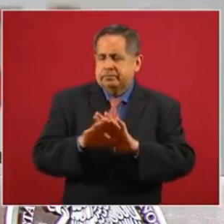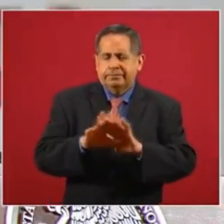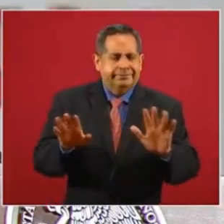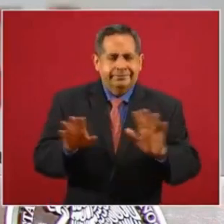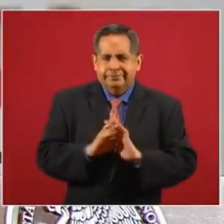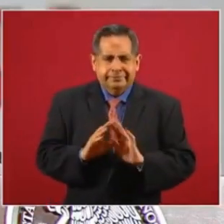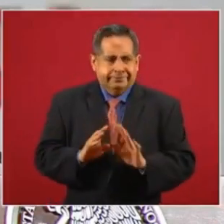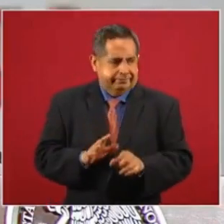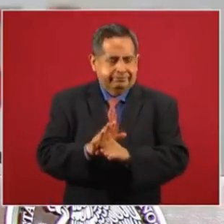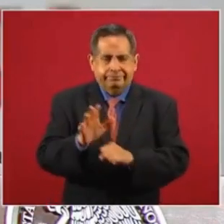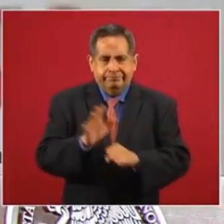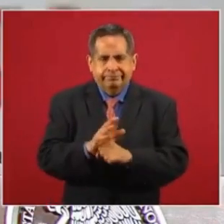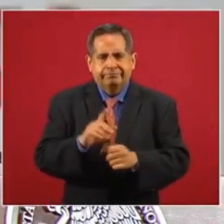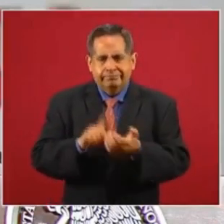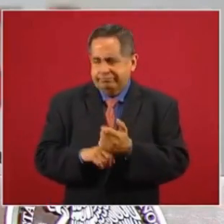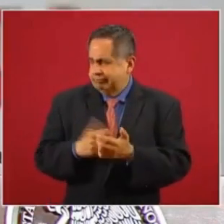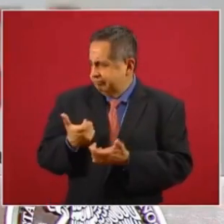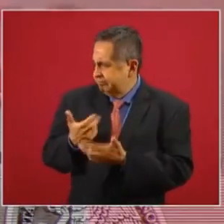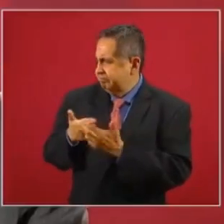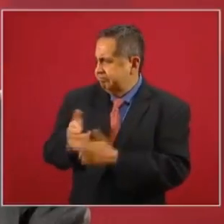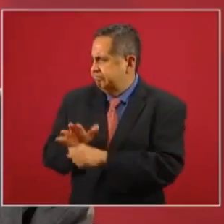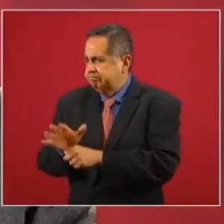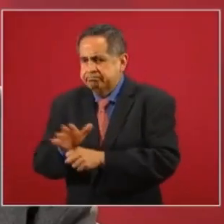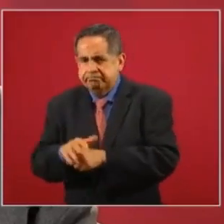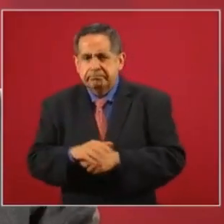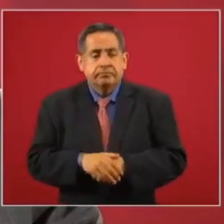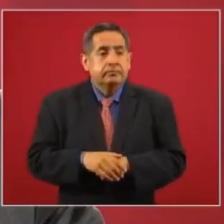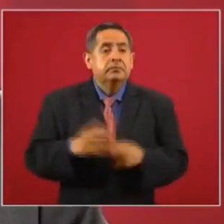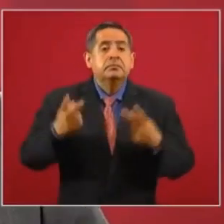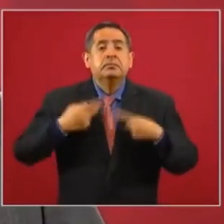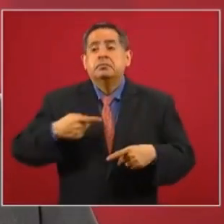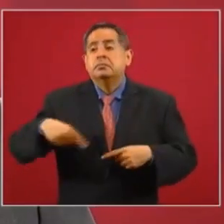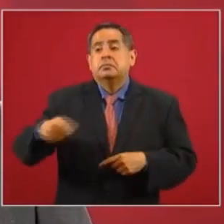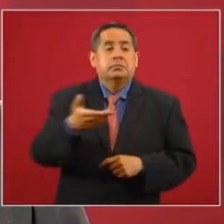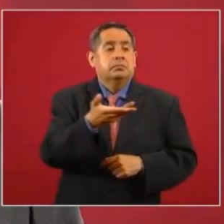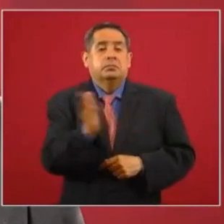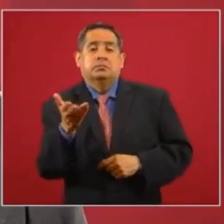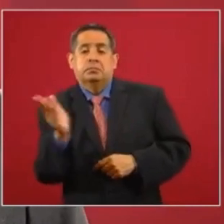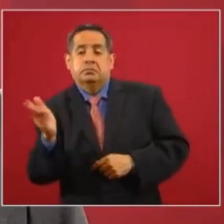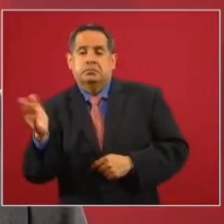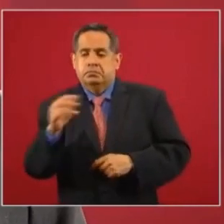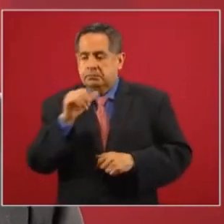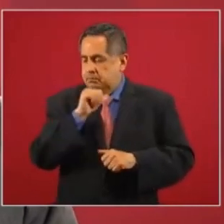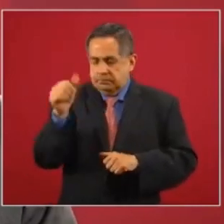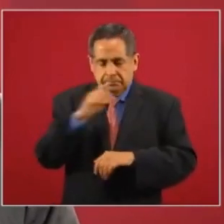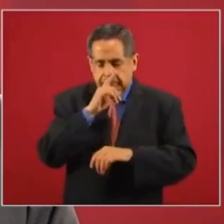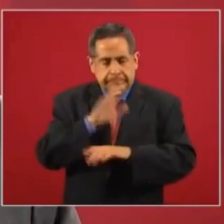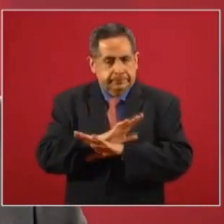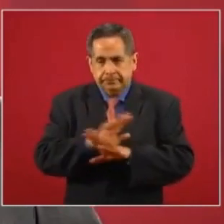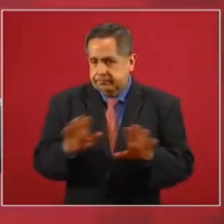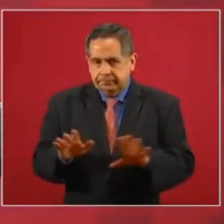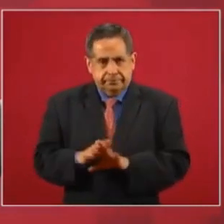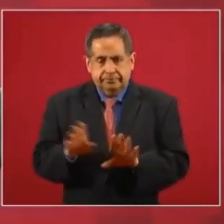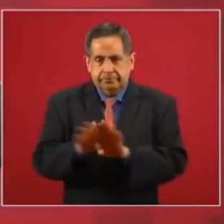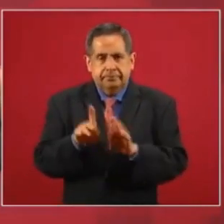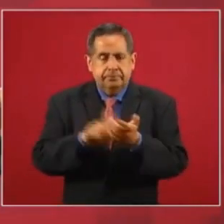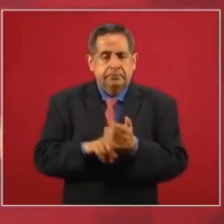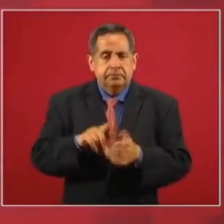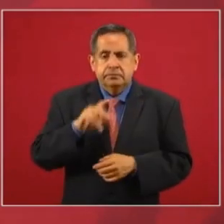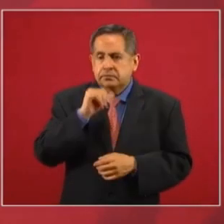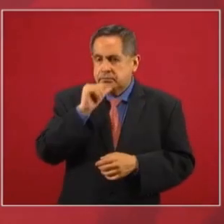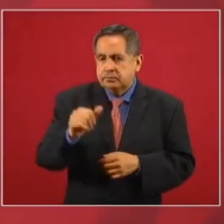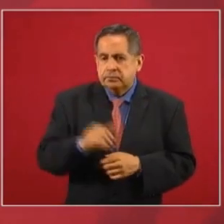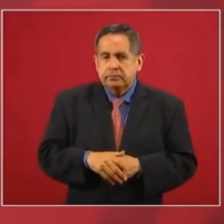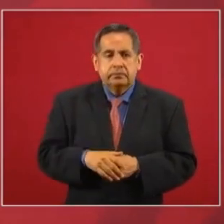Tenemos para lo fundamental, no va a haber despido de trabajadores, no se va a reducir en